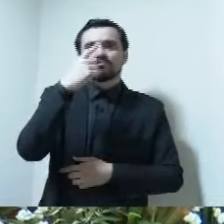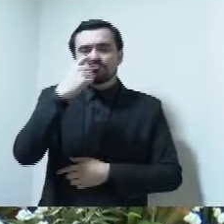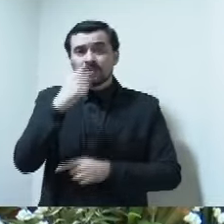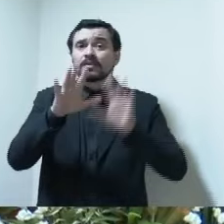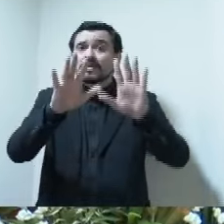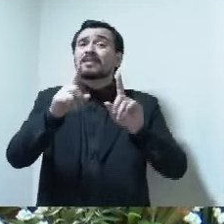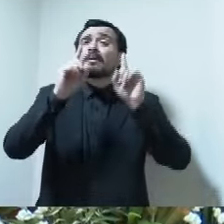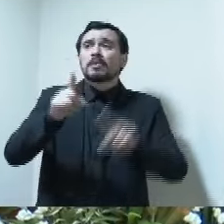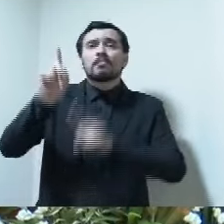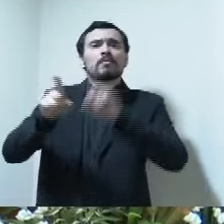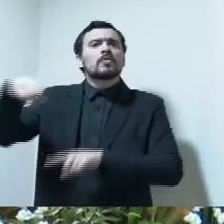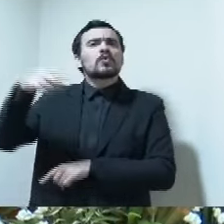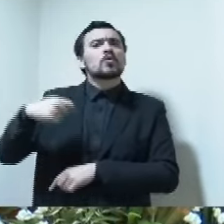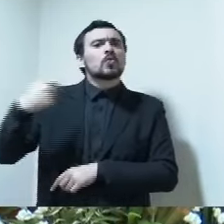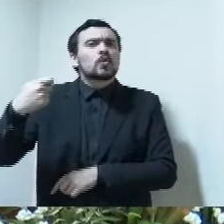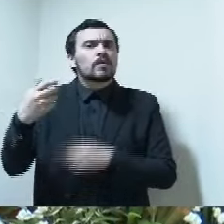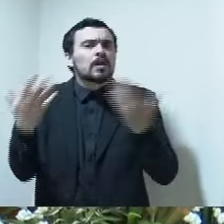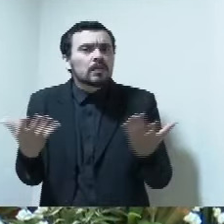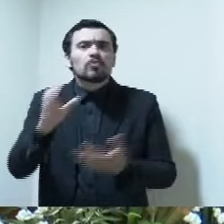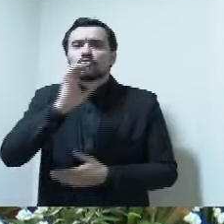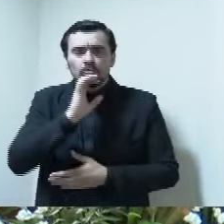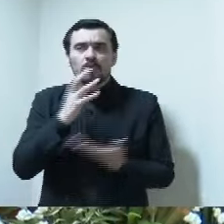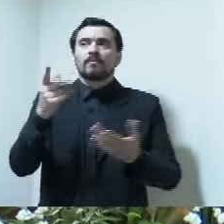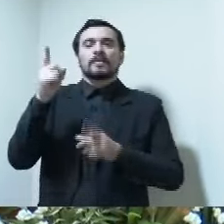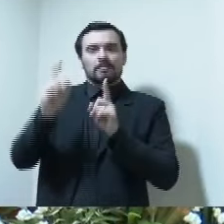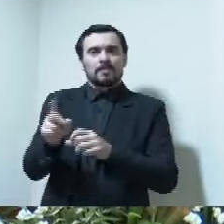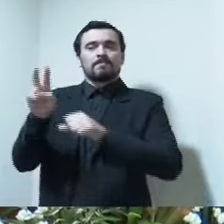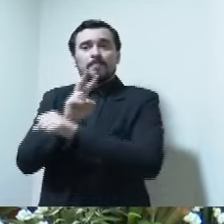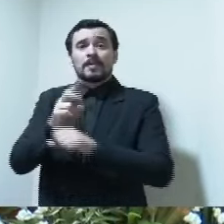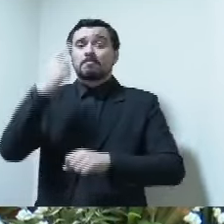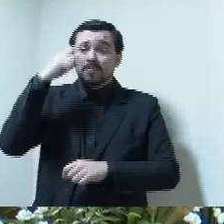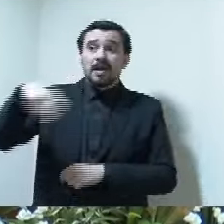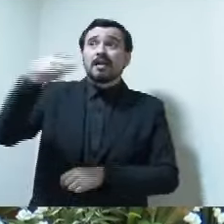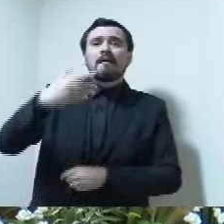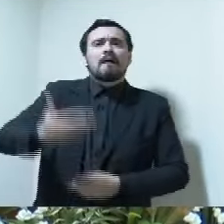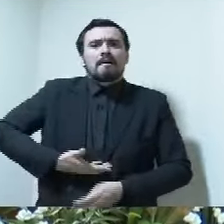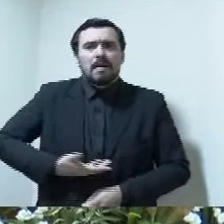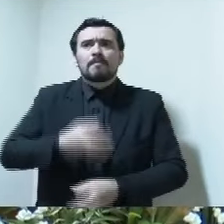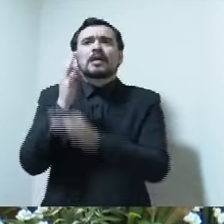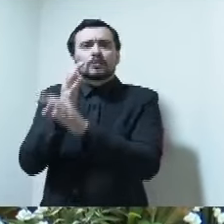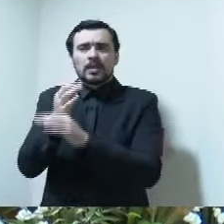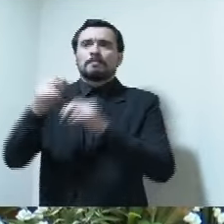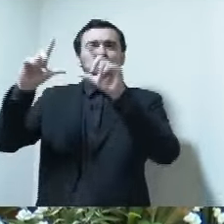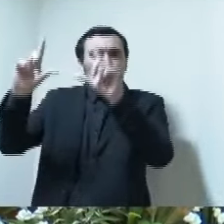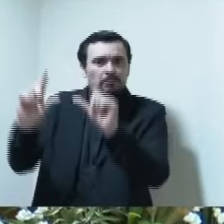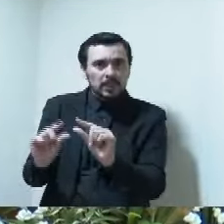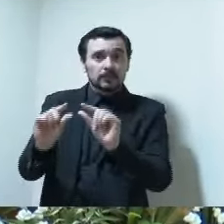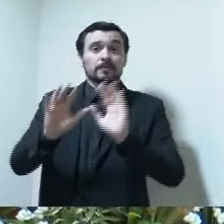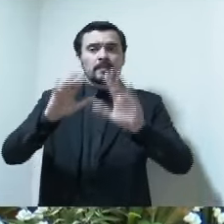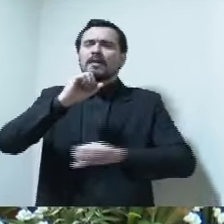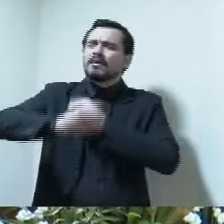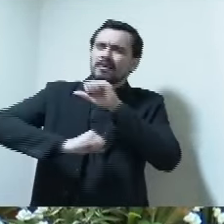jubilaciones y pensiones, hasta llegar al ideal de erradicar el hambre en nuestras escuelas y nuestra niñez. Durante